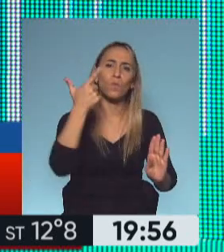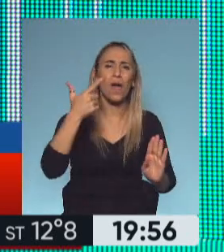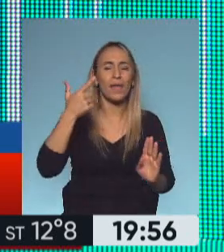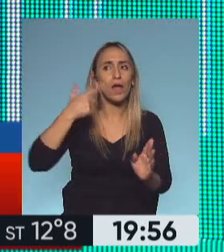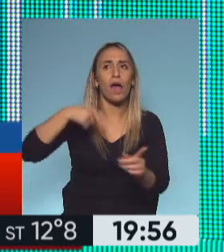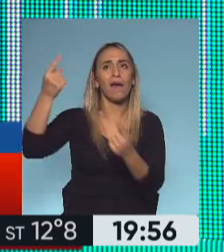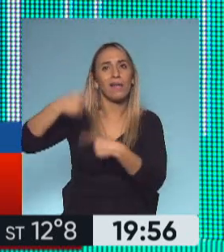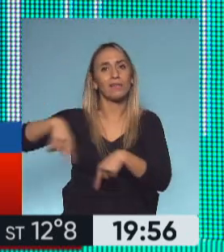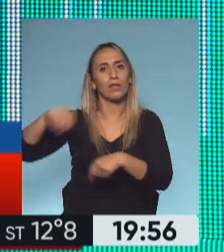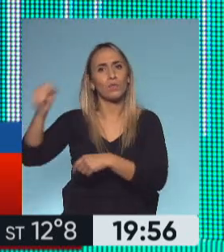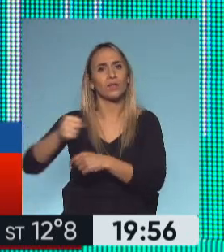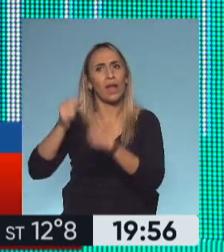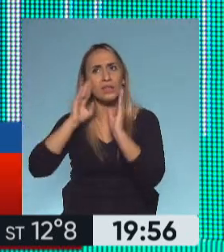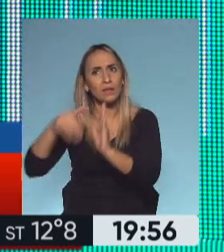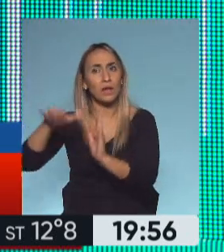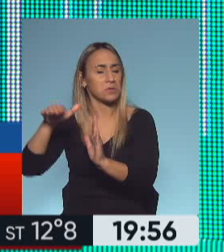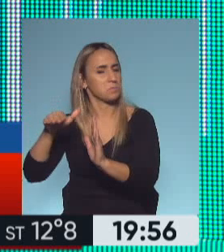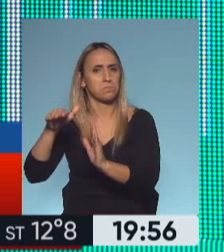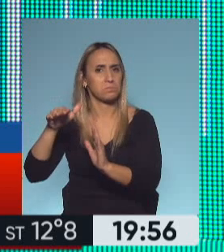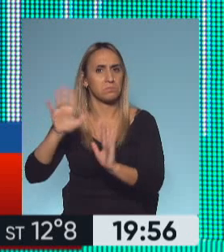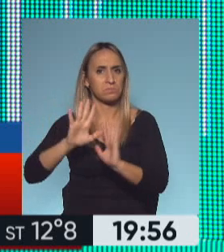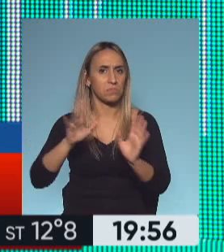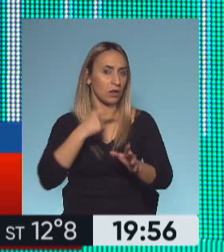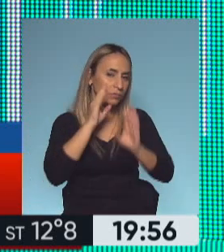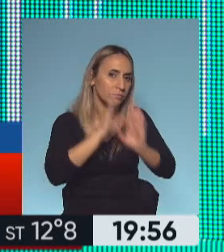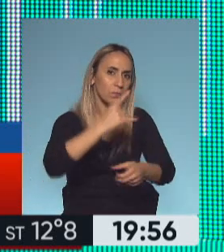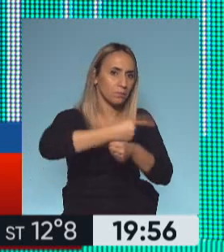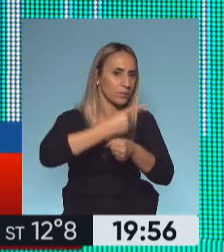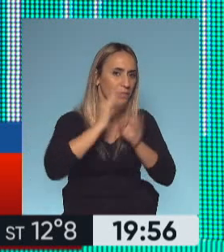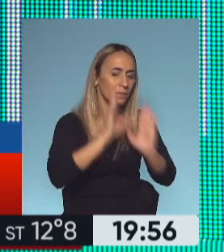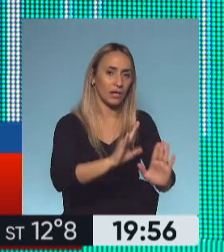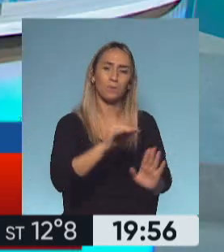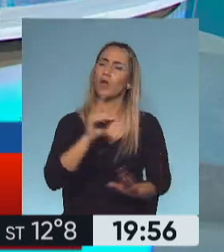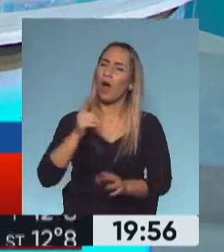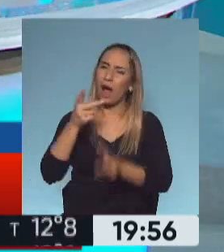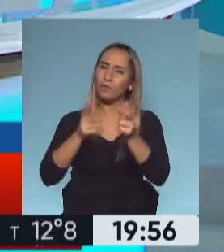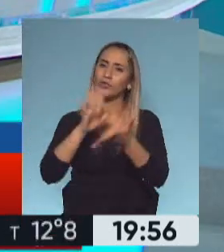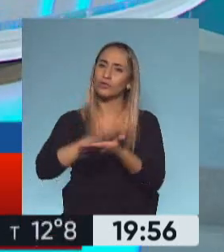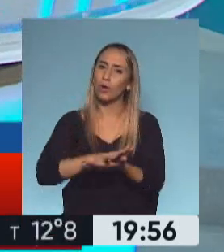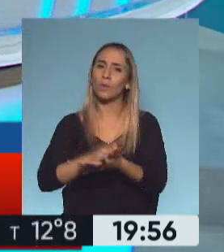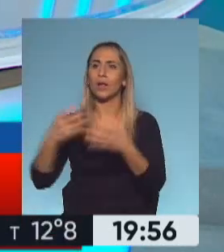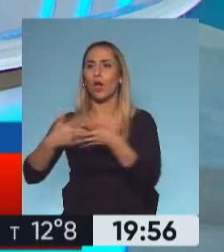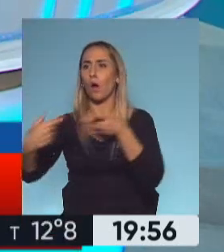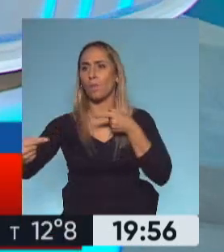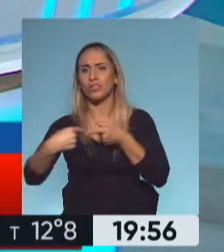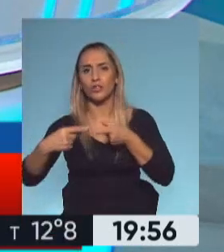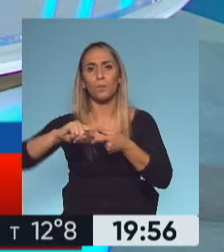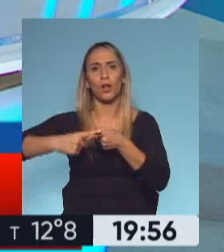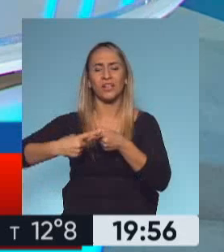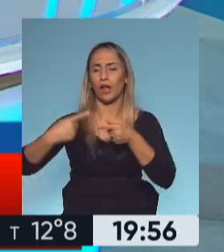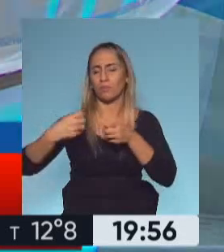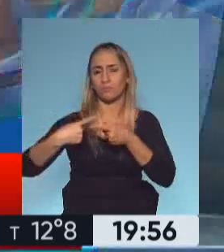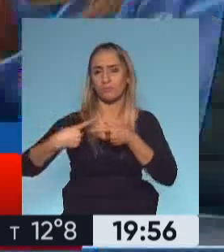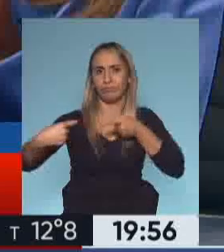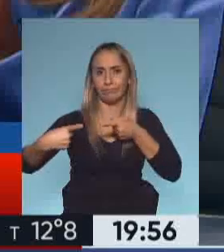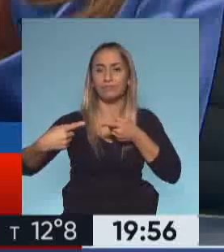prioridad claramente es esta. Pero incluso hasta habló de tensiones políticas, tensión política, oficialismo, oposición, tensión política dentro